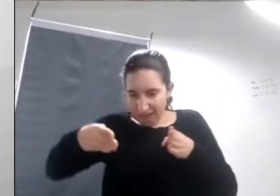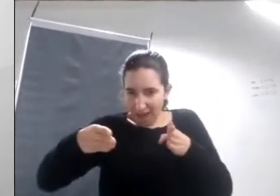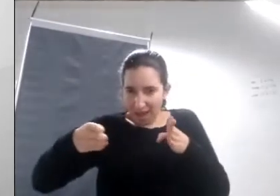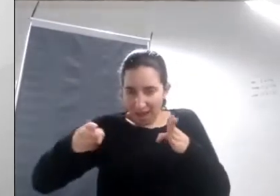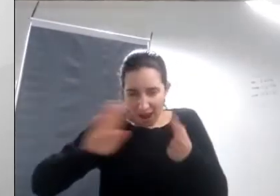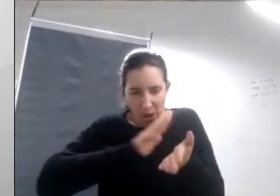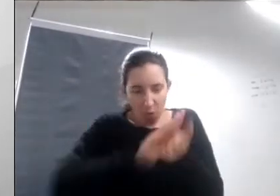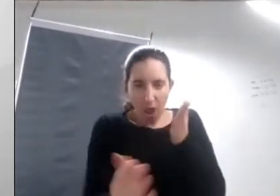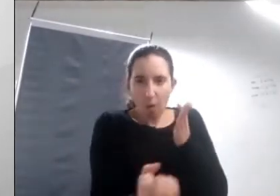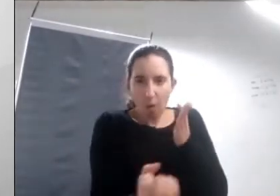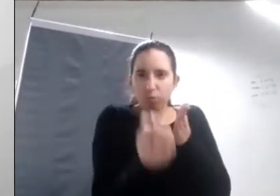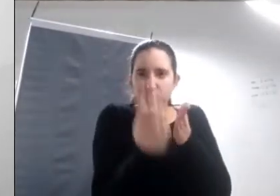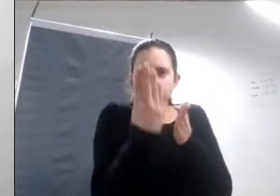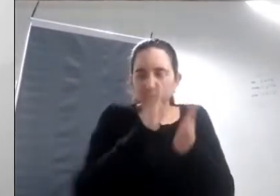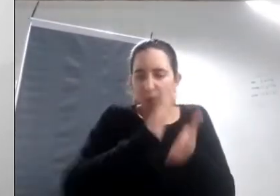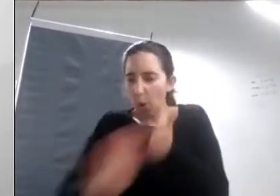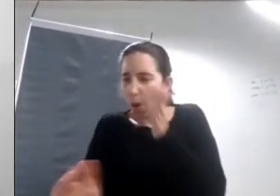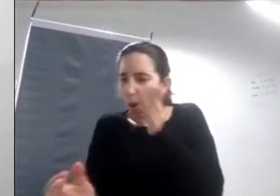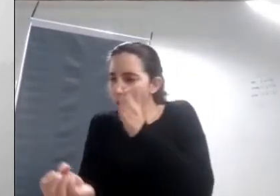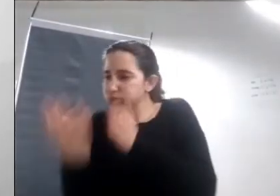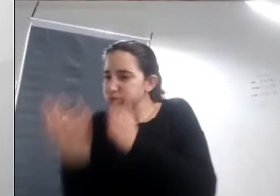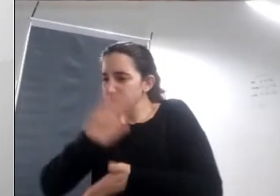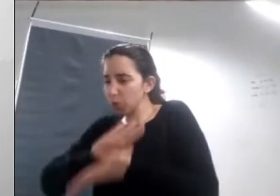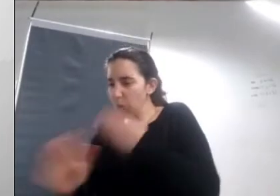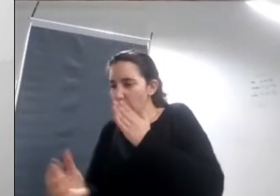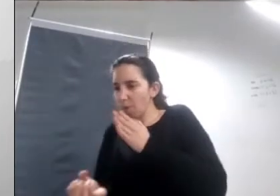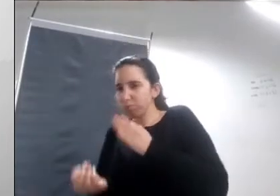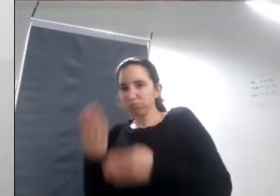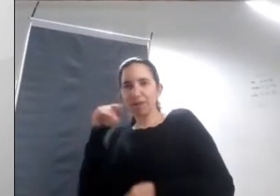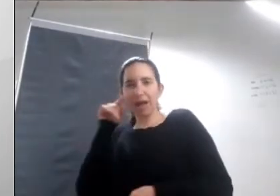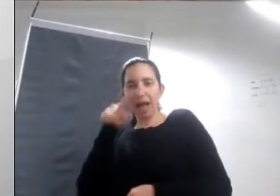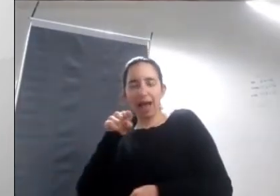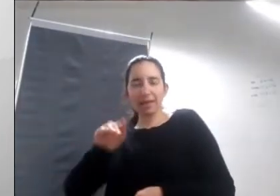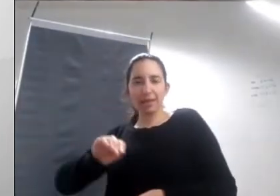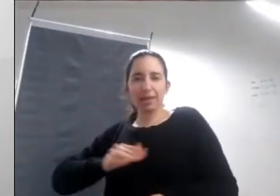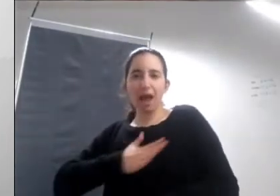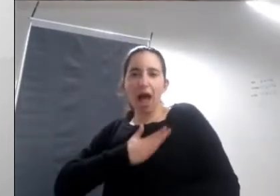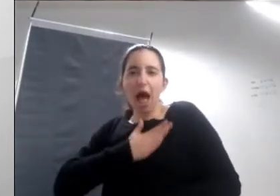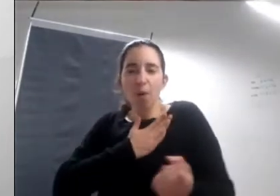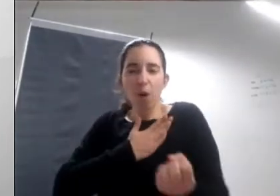manifestar el amor, en las que se puede manifestar el ser humano